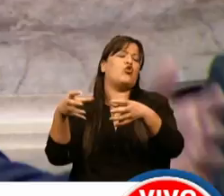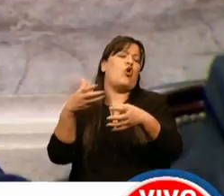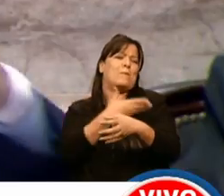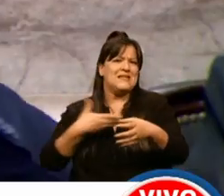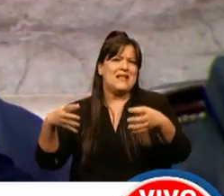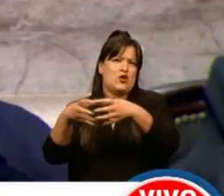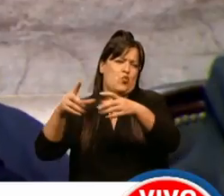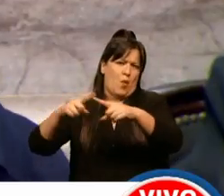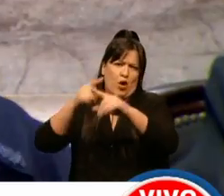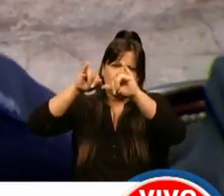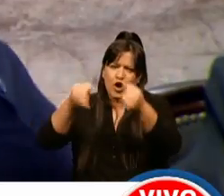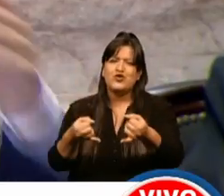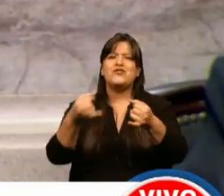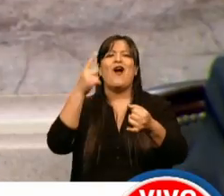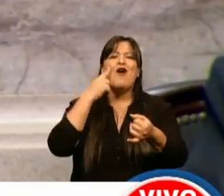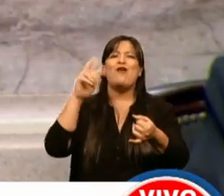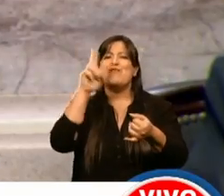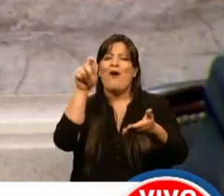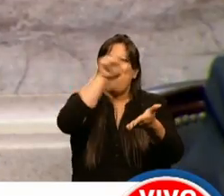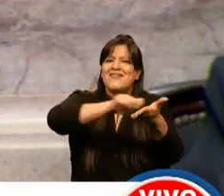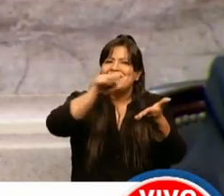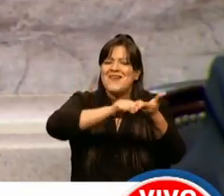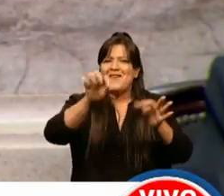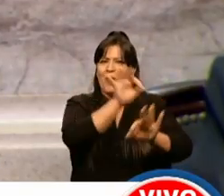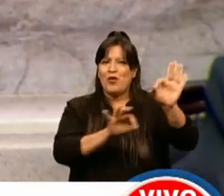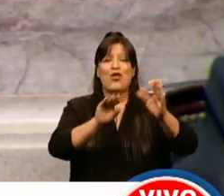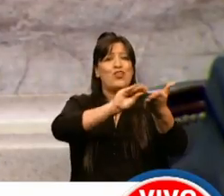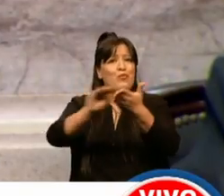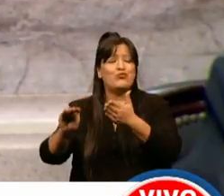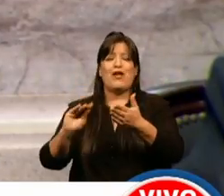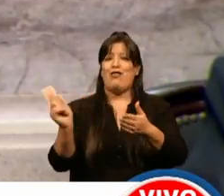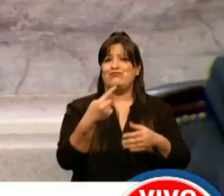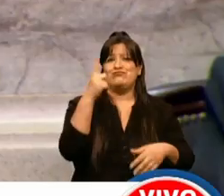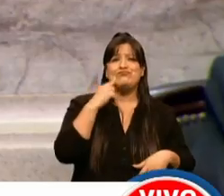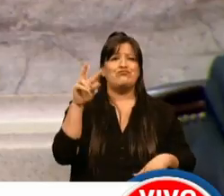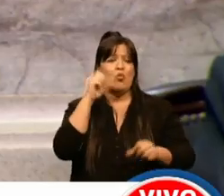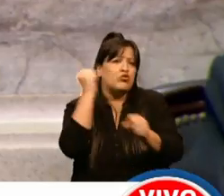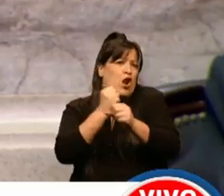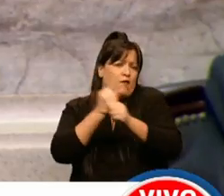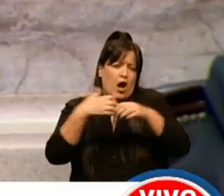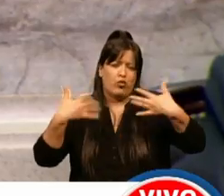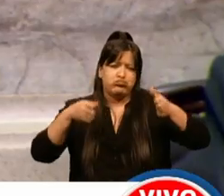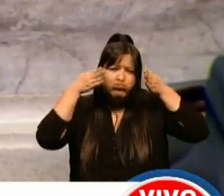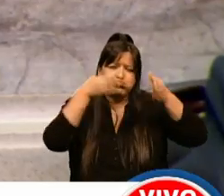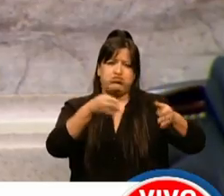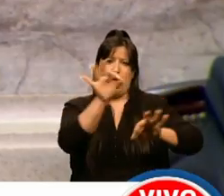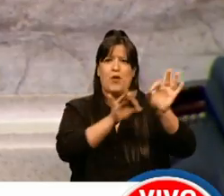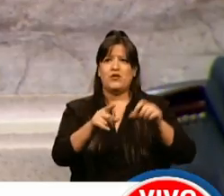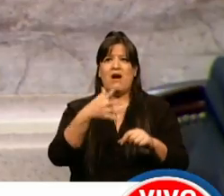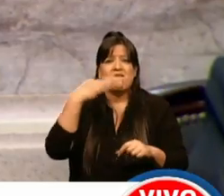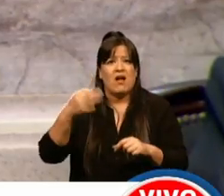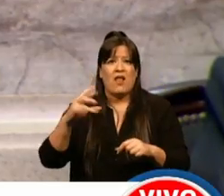blog que autores y autoras a los diputados y diputadas que han trabajado profundamente me parecen